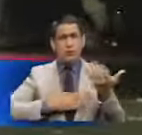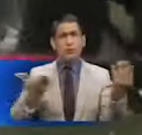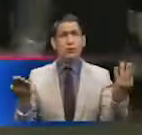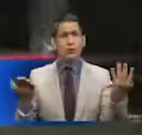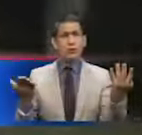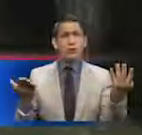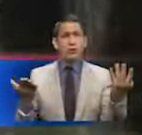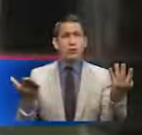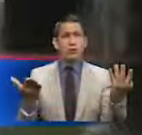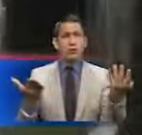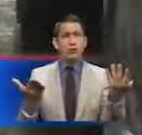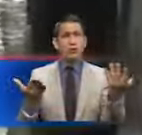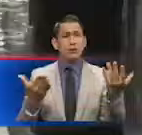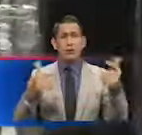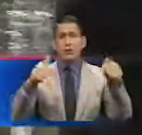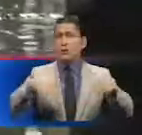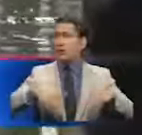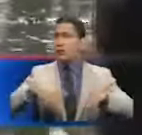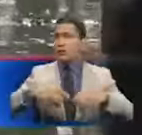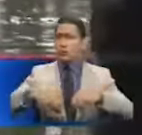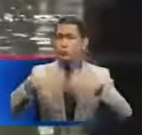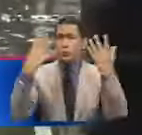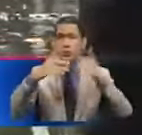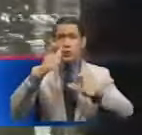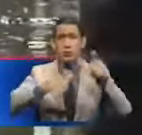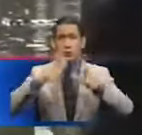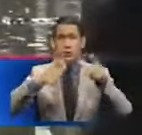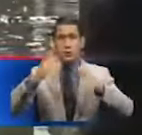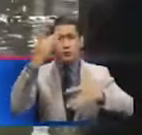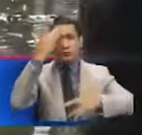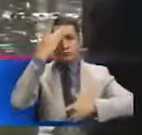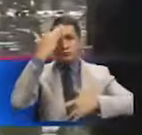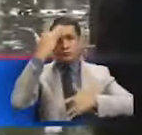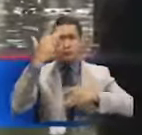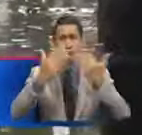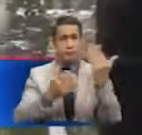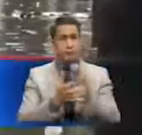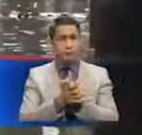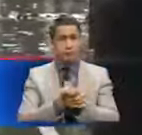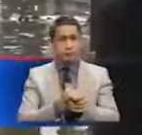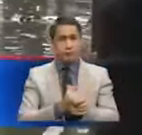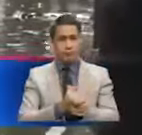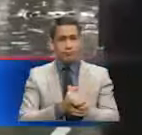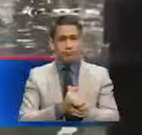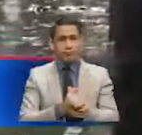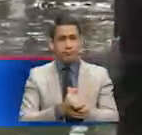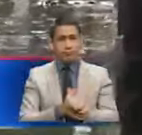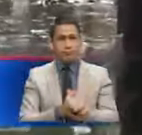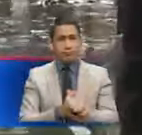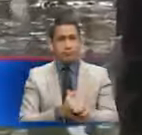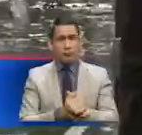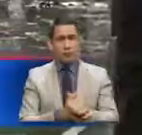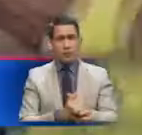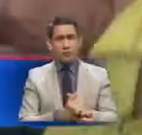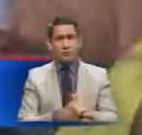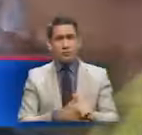pueblo. Tenemos hartas enfermedades. Tenemos bastante enfermedades aquí. Nos falta bastante ayuda al pueblo.